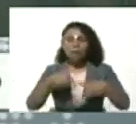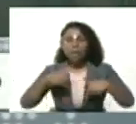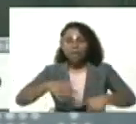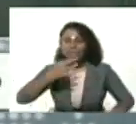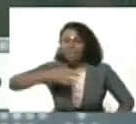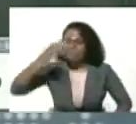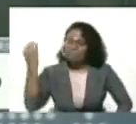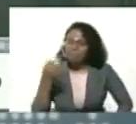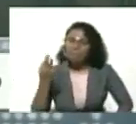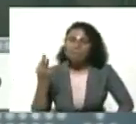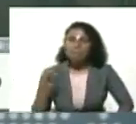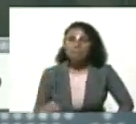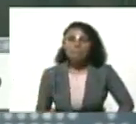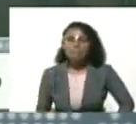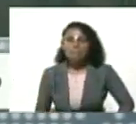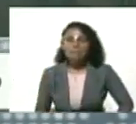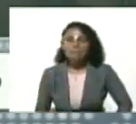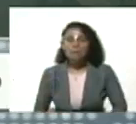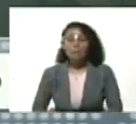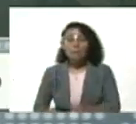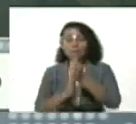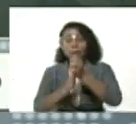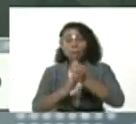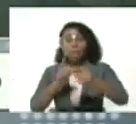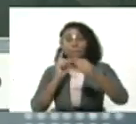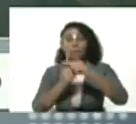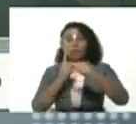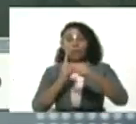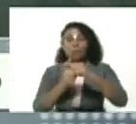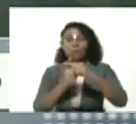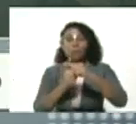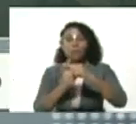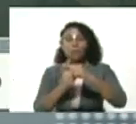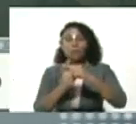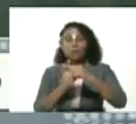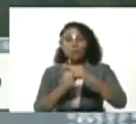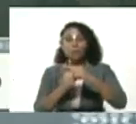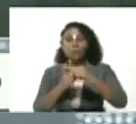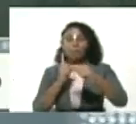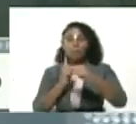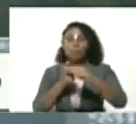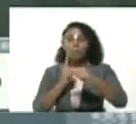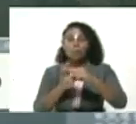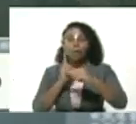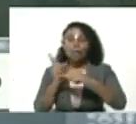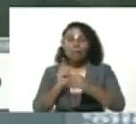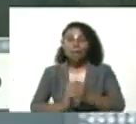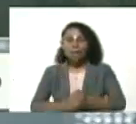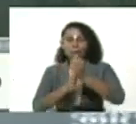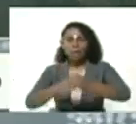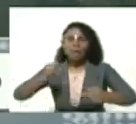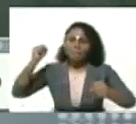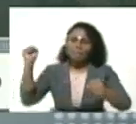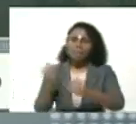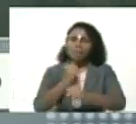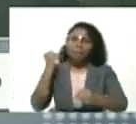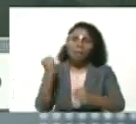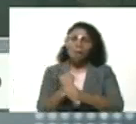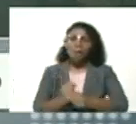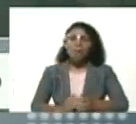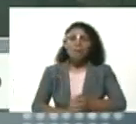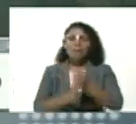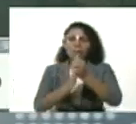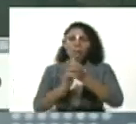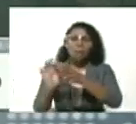verdadita. Y es un liderazgo positivo, propositivo, es un liderazgo de trabajo, es un